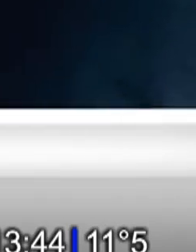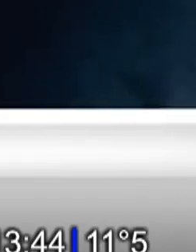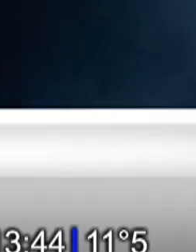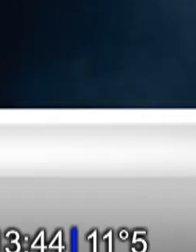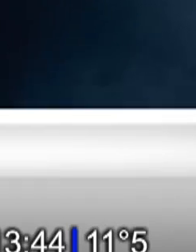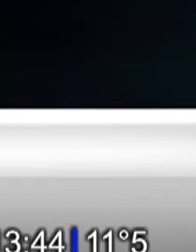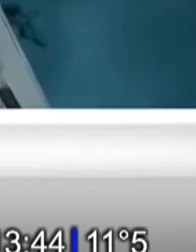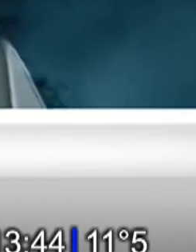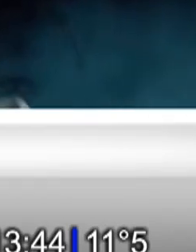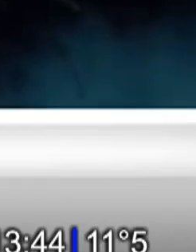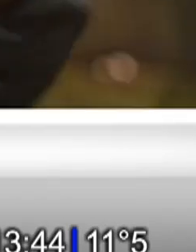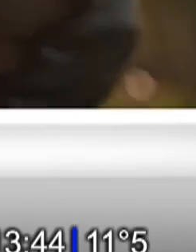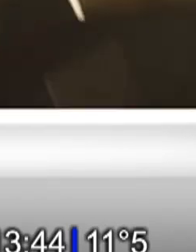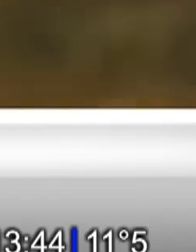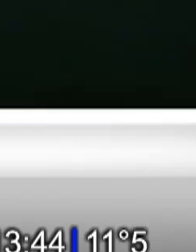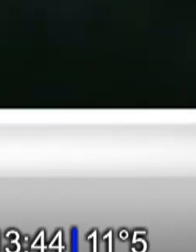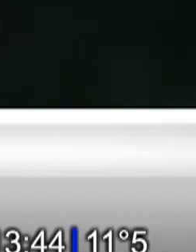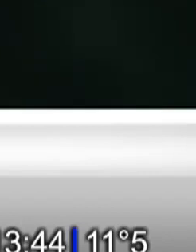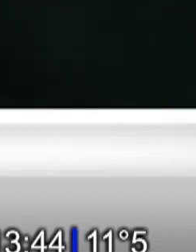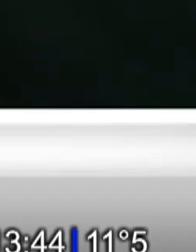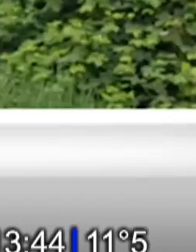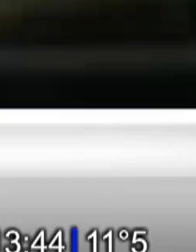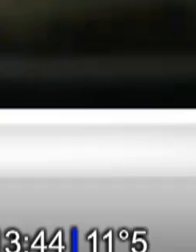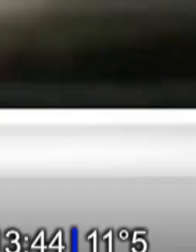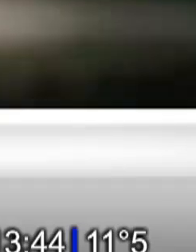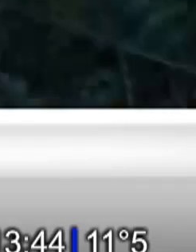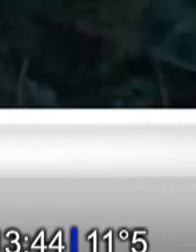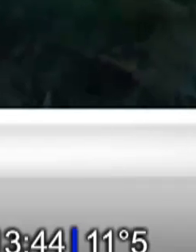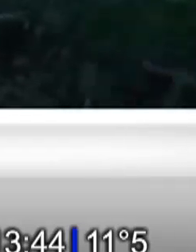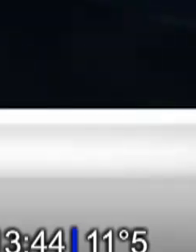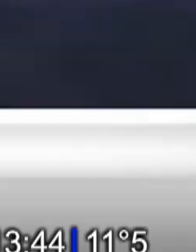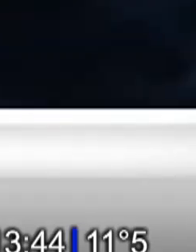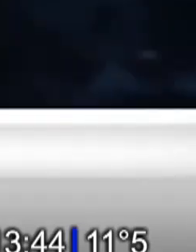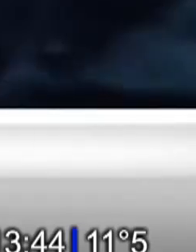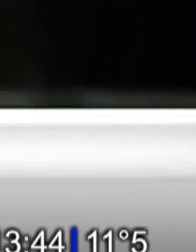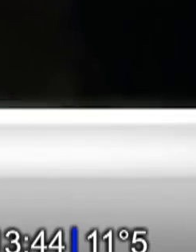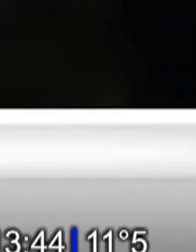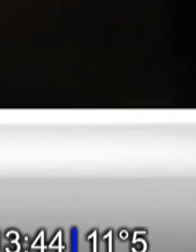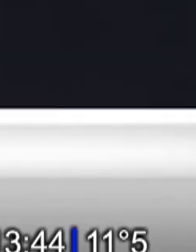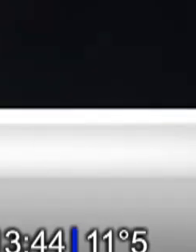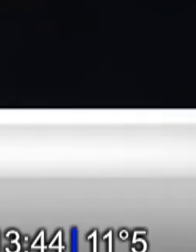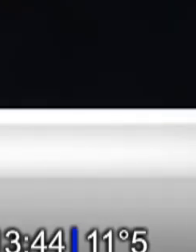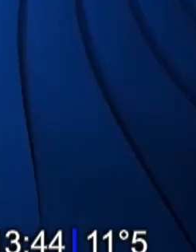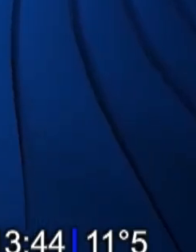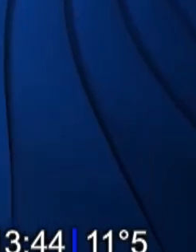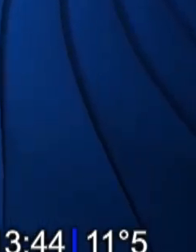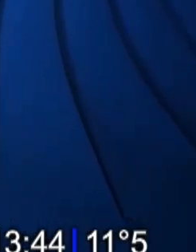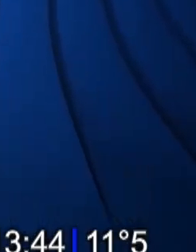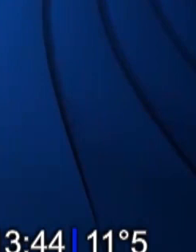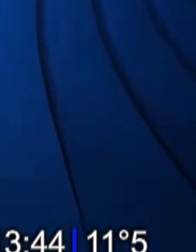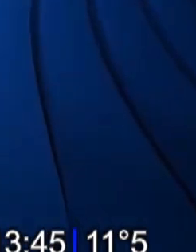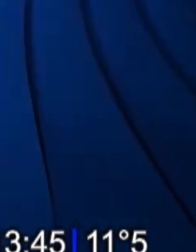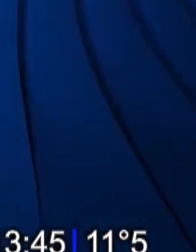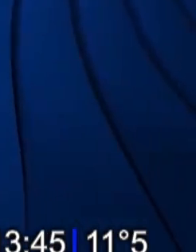Estreno absoluto. Como siempre, las mejores películas las encontrás en